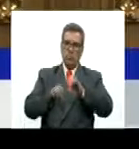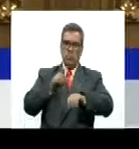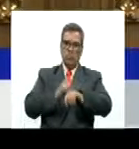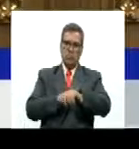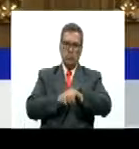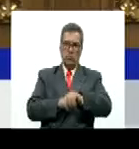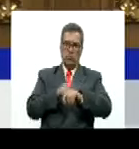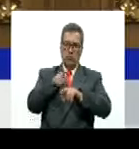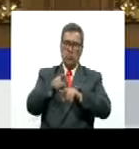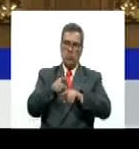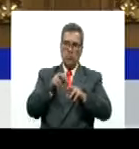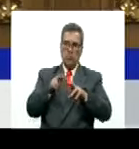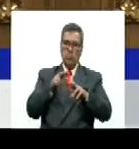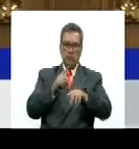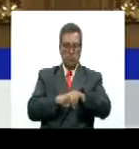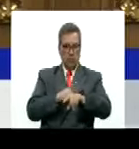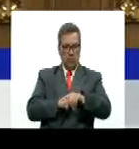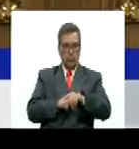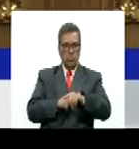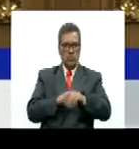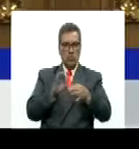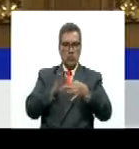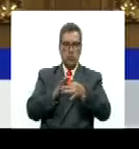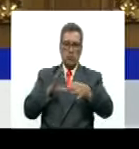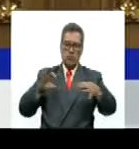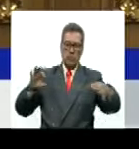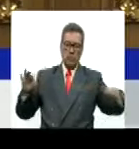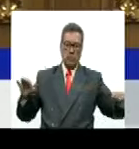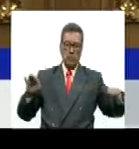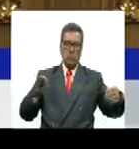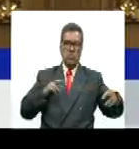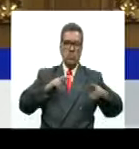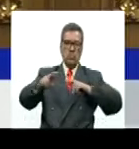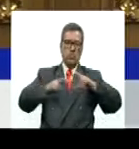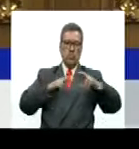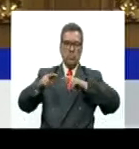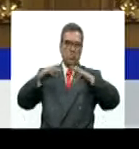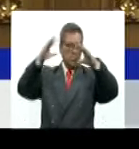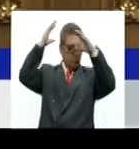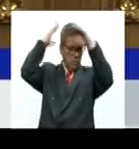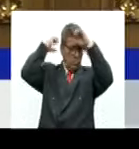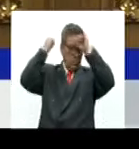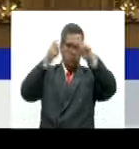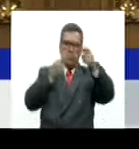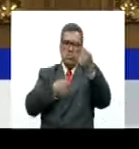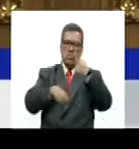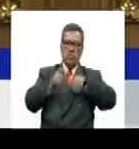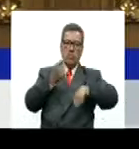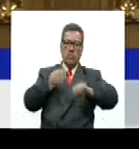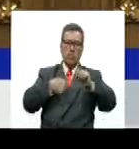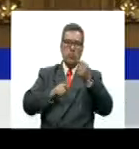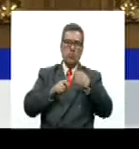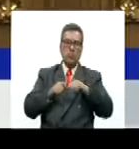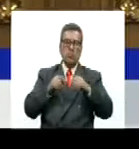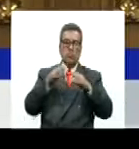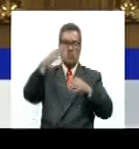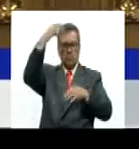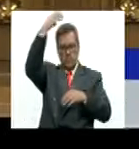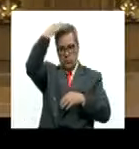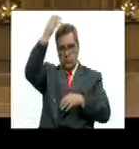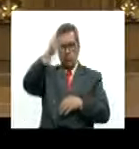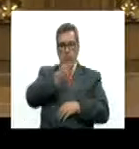tiempo perentorio la ruptura de relaciones diplomáticas y comerciales con el Reino de